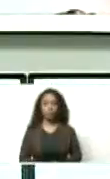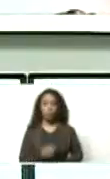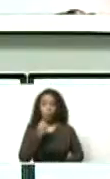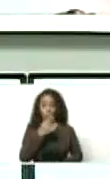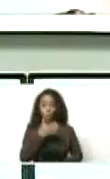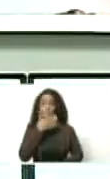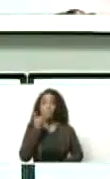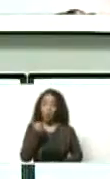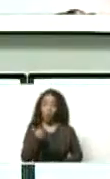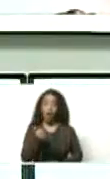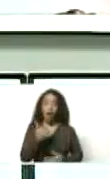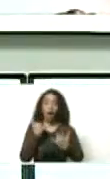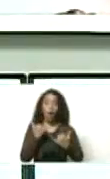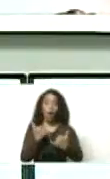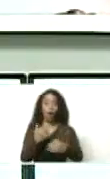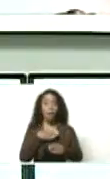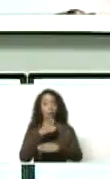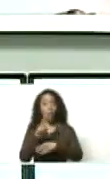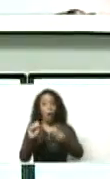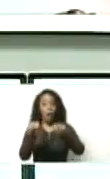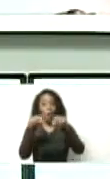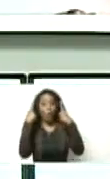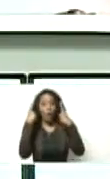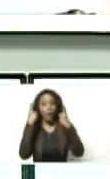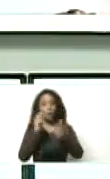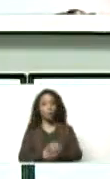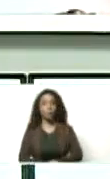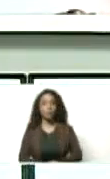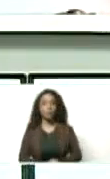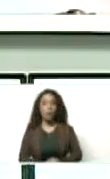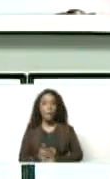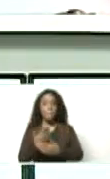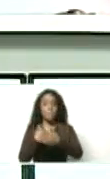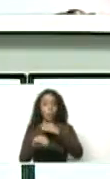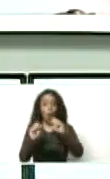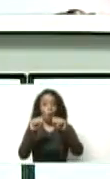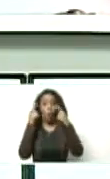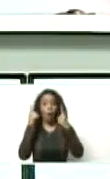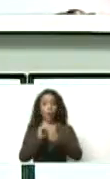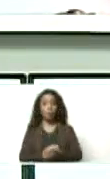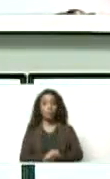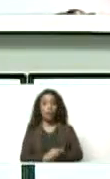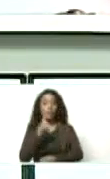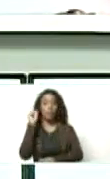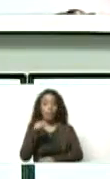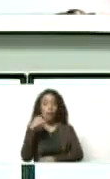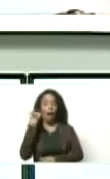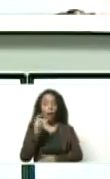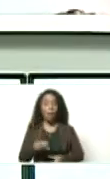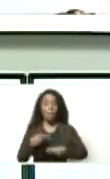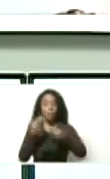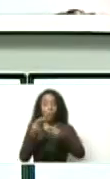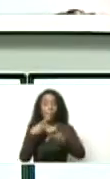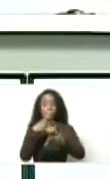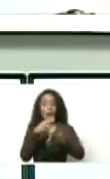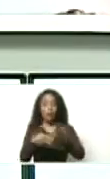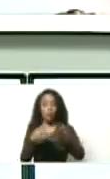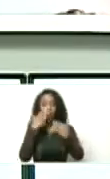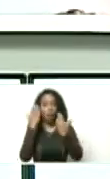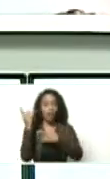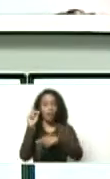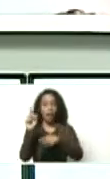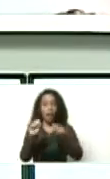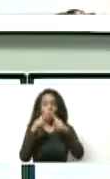Bueno, mejorcito. Ahora nos vamos para La Guaira. Vámonos a La Guaira. También dotación de materiales. Vamos a ver en La Guaira